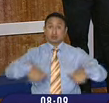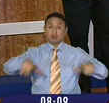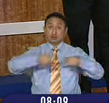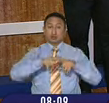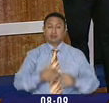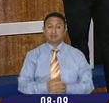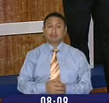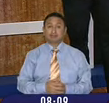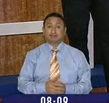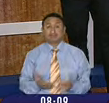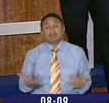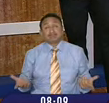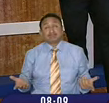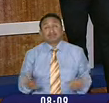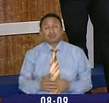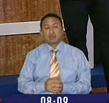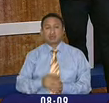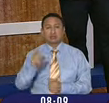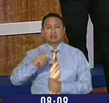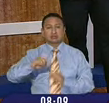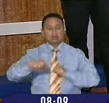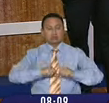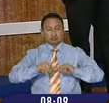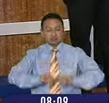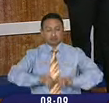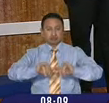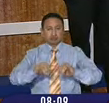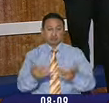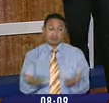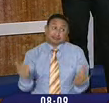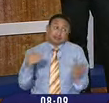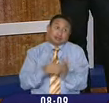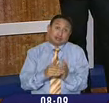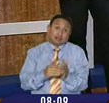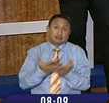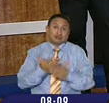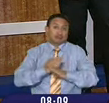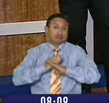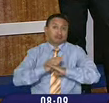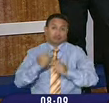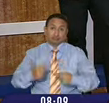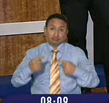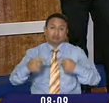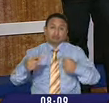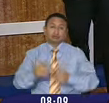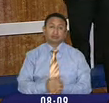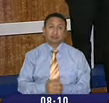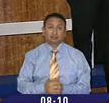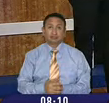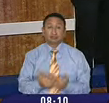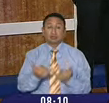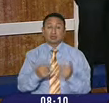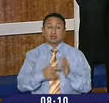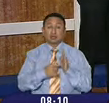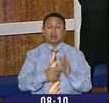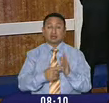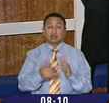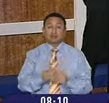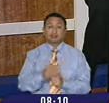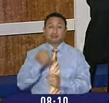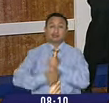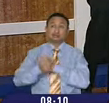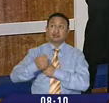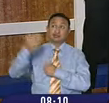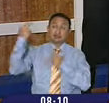fin, ¿no? Bueno, hay que seguir trabajando, no queda otro frente a esta ola complicada que le estamos heredando desde el año